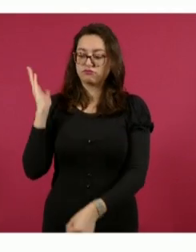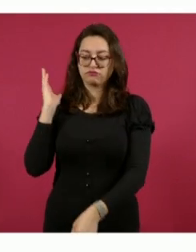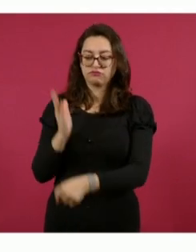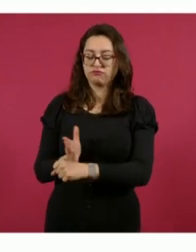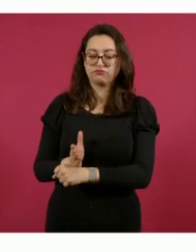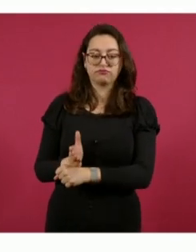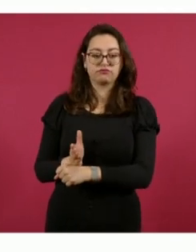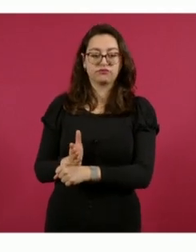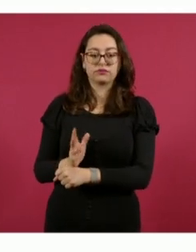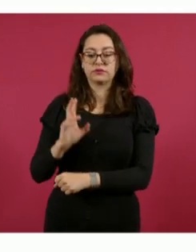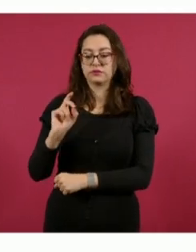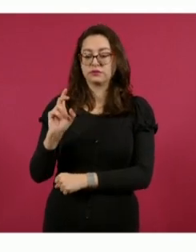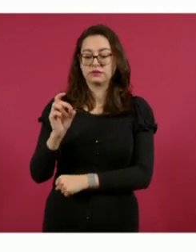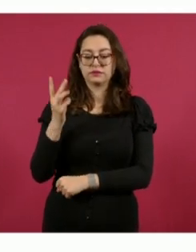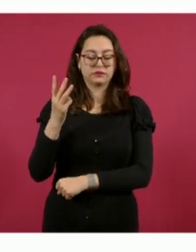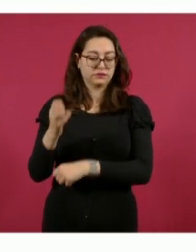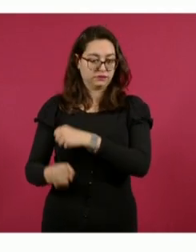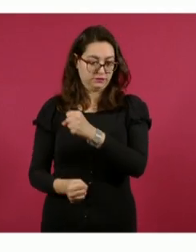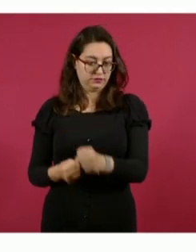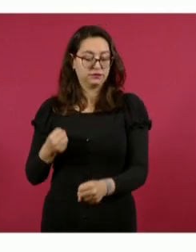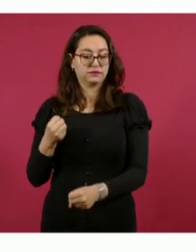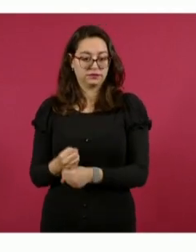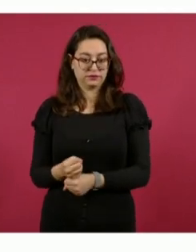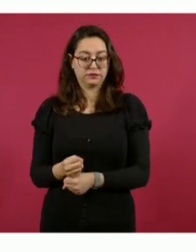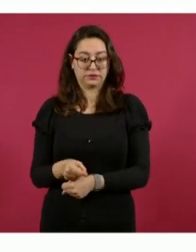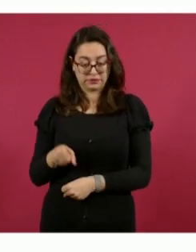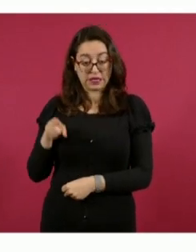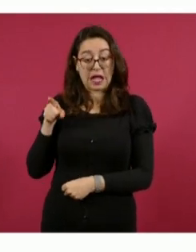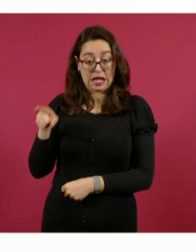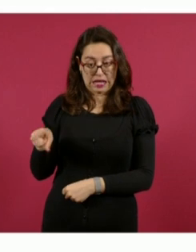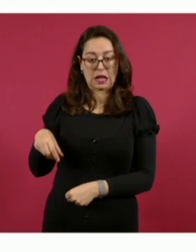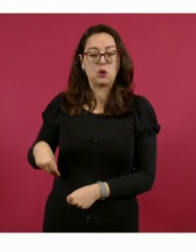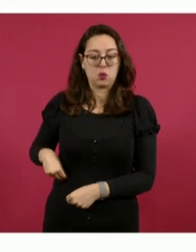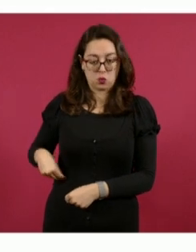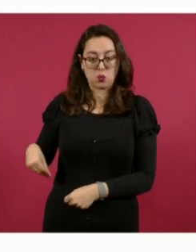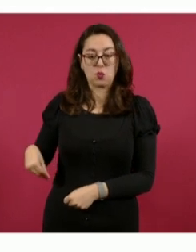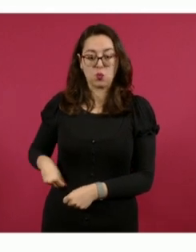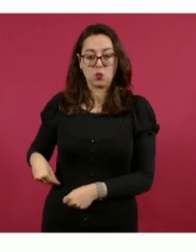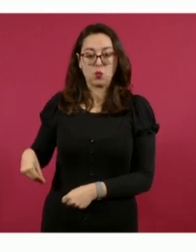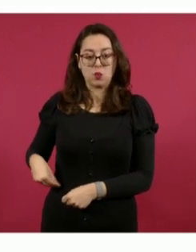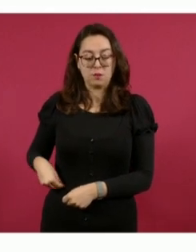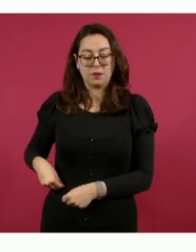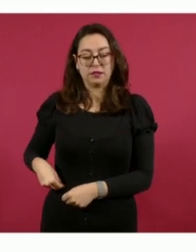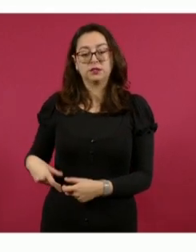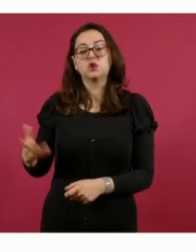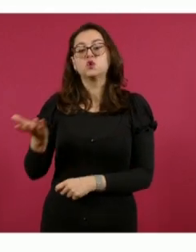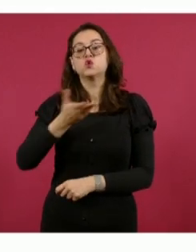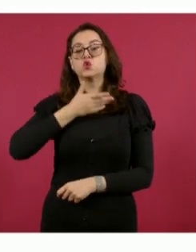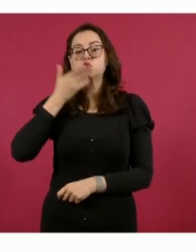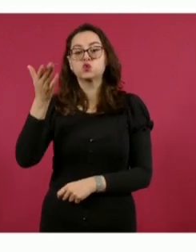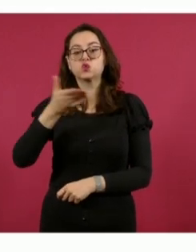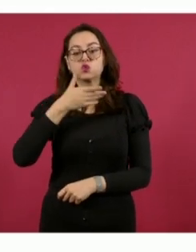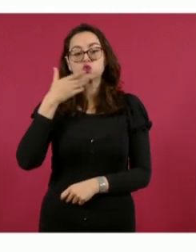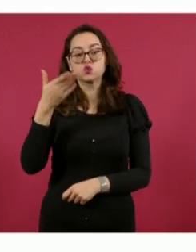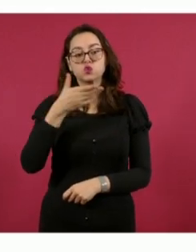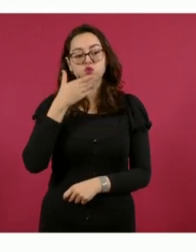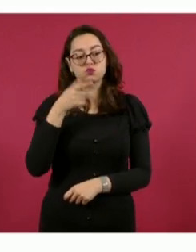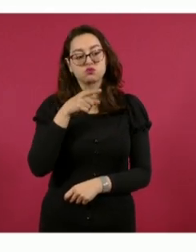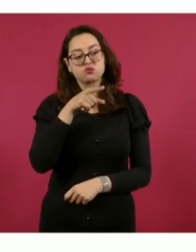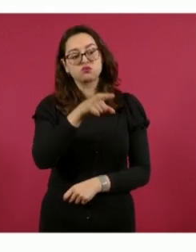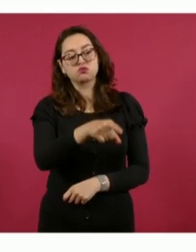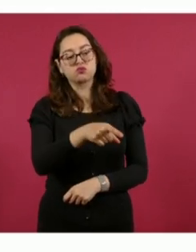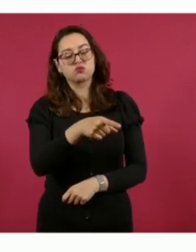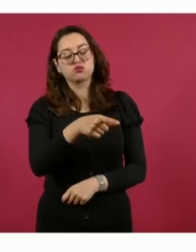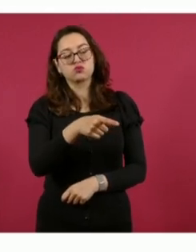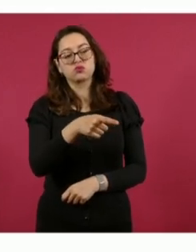sentenciado a los 33 años de prisión tras acreditar su responsabilidad por el delito de secuestro agravado cometido en agravio de una